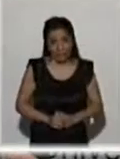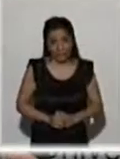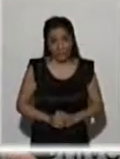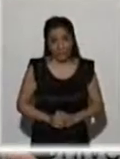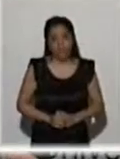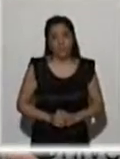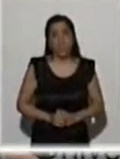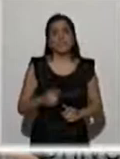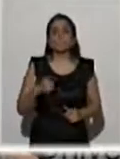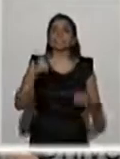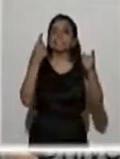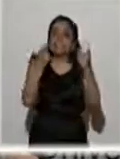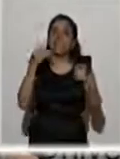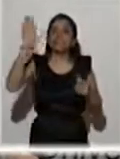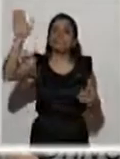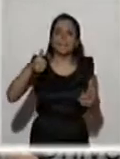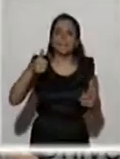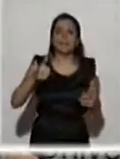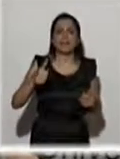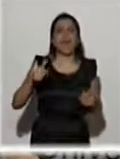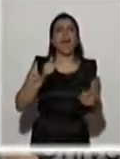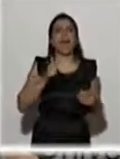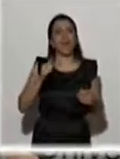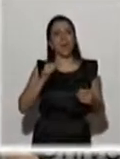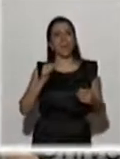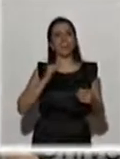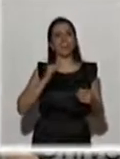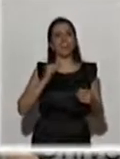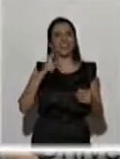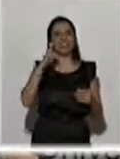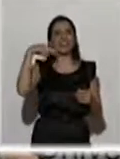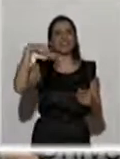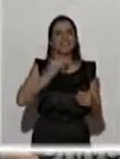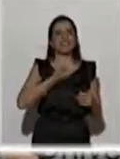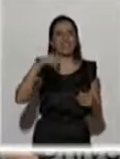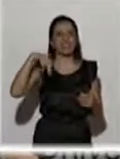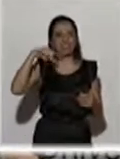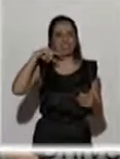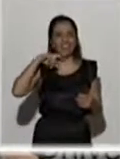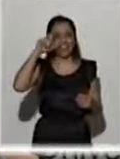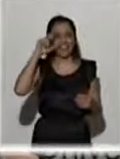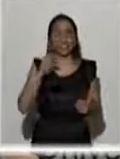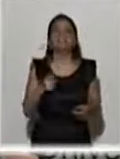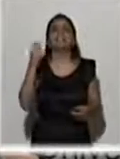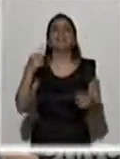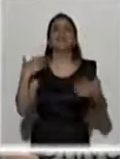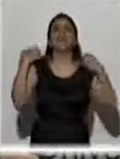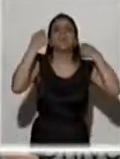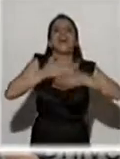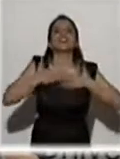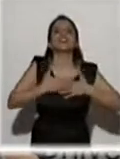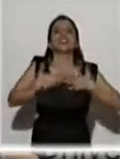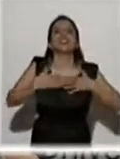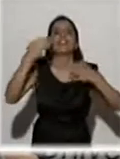falta con la Guardia de Infantería. Los lugares de fabricación y venta los conoce todo el mundo. Dese un baño de realidad, que no lo